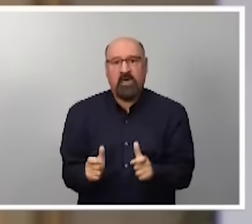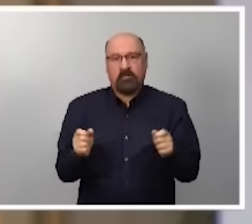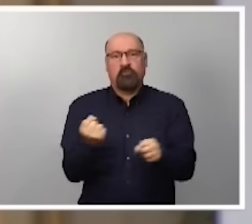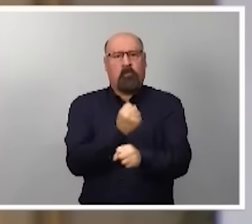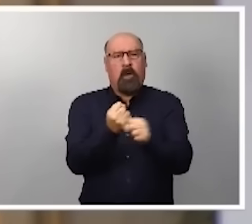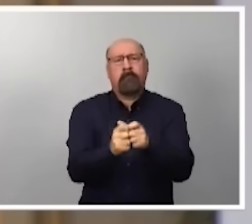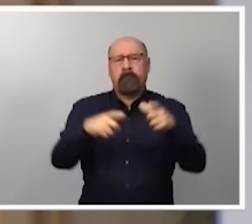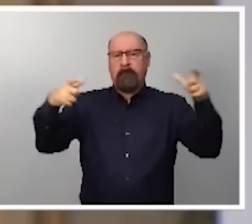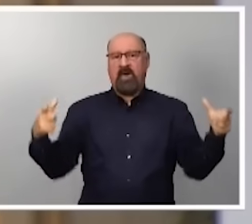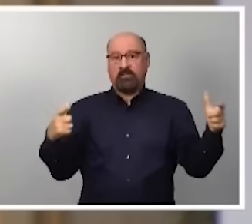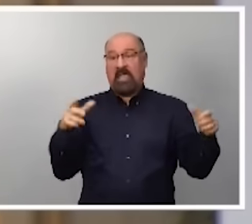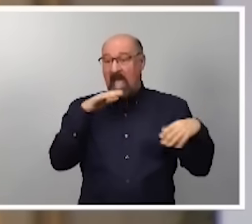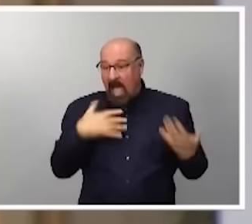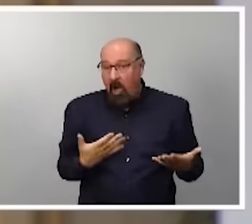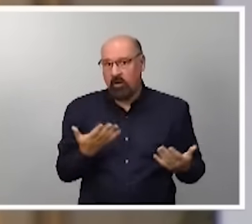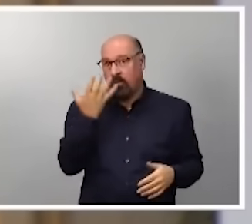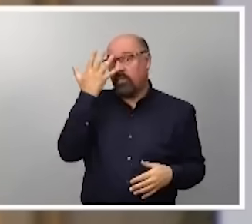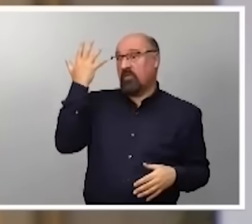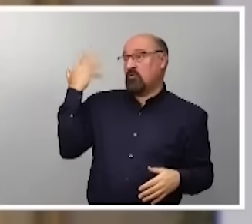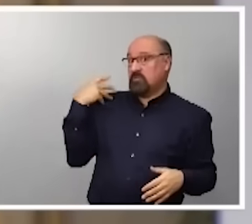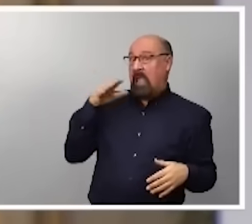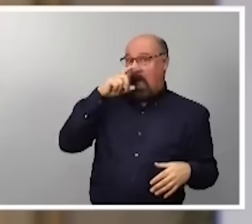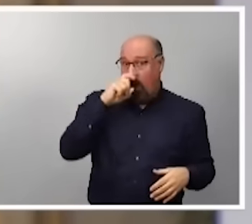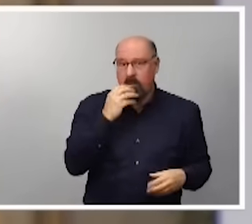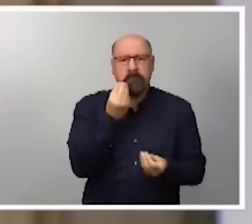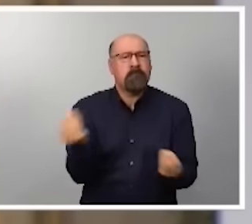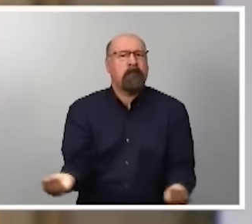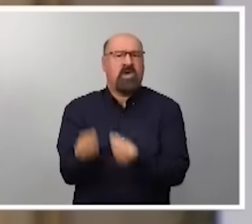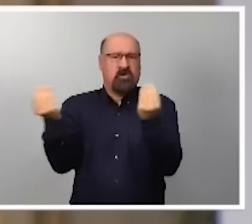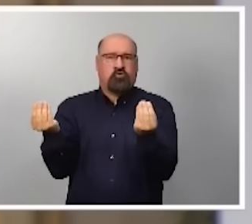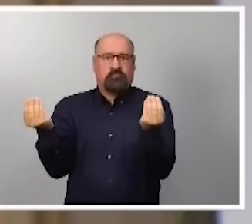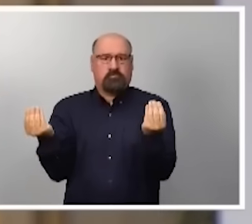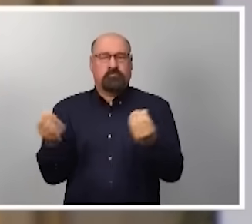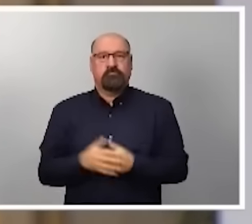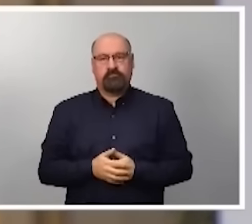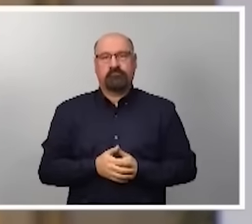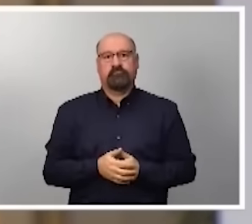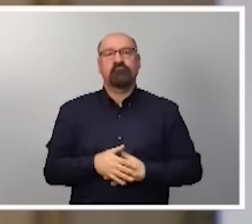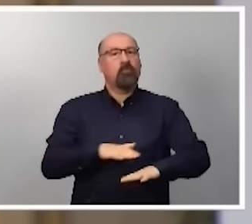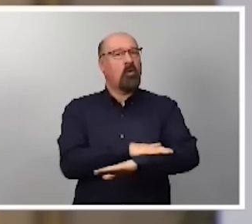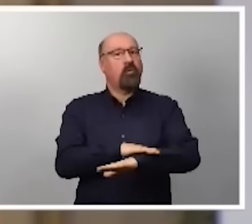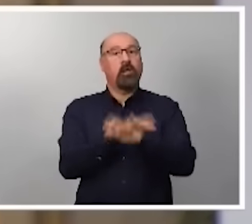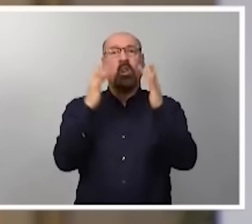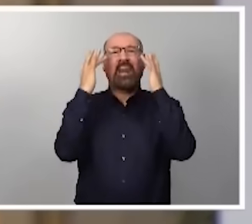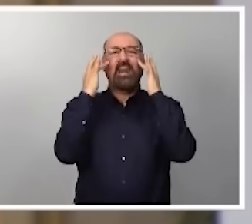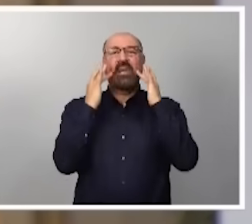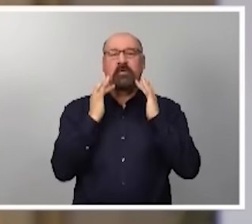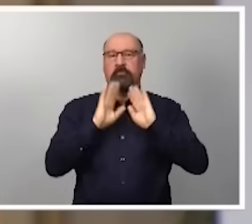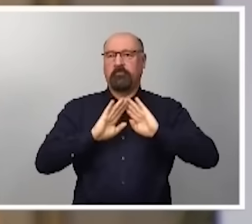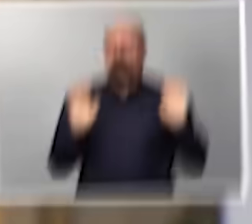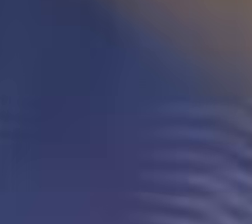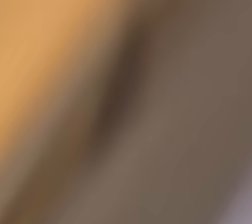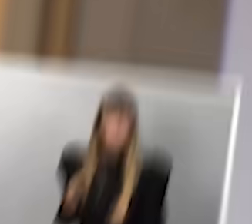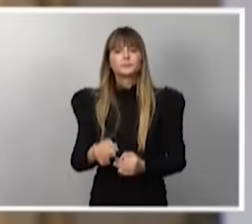tenemos, además, y esto creo que es importante volver a recordarlo porque venimos de donde venimos, un Gobierno limpio, sin tacha de